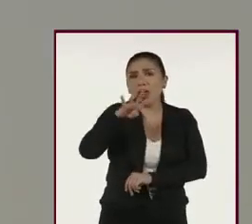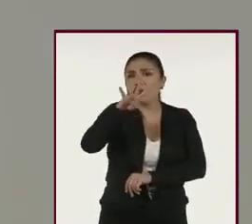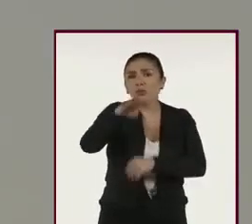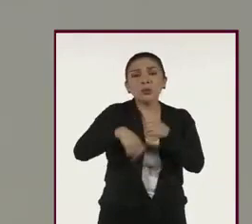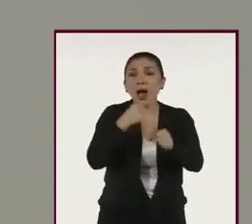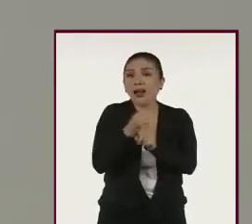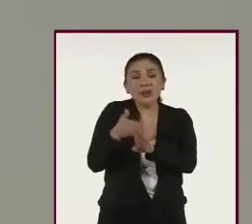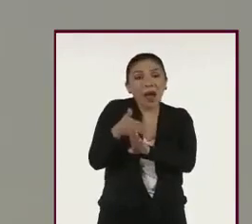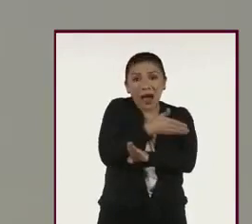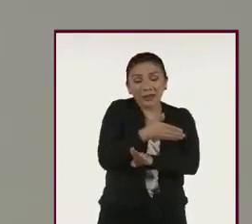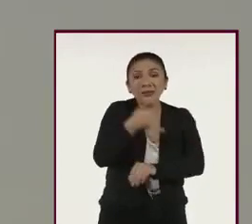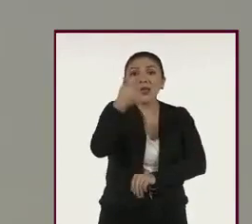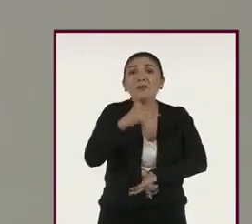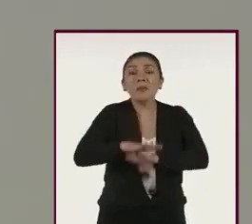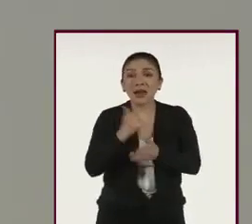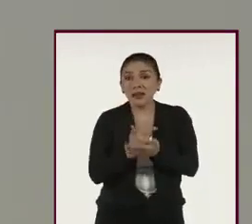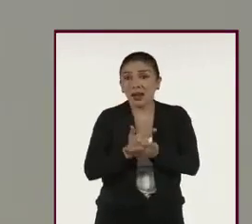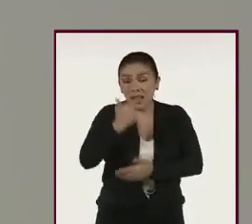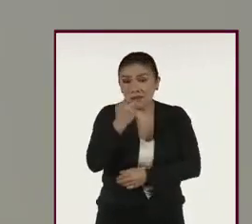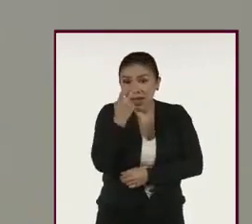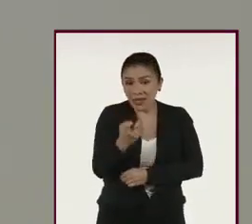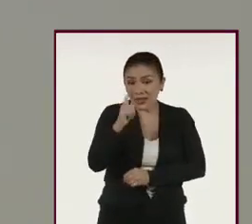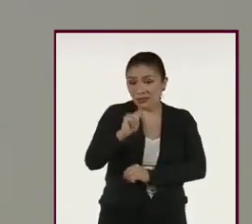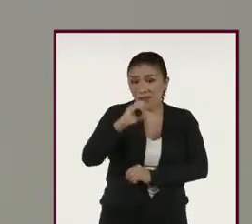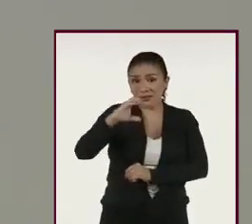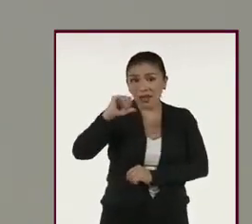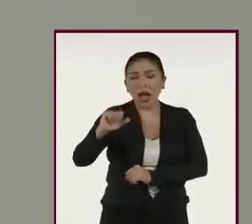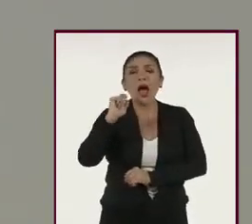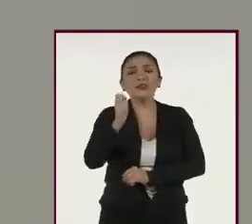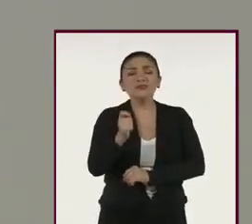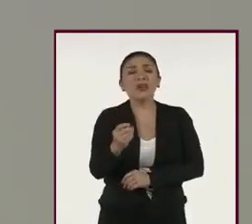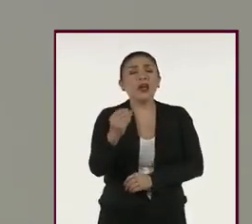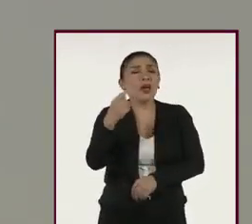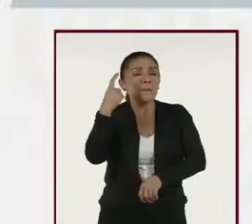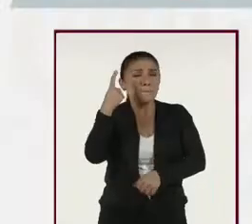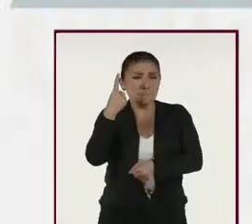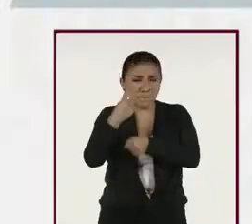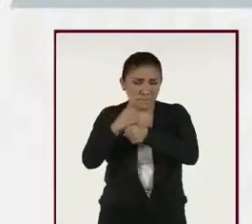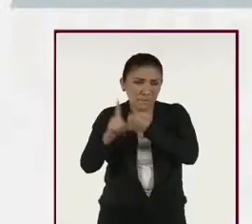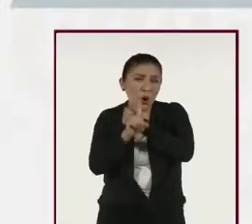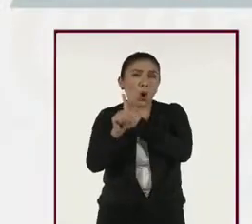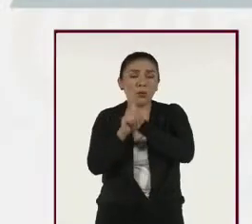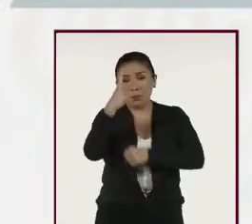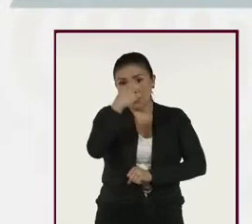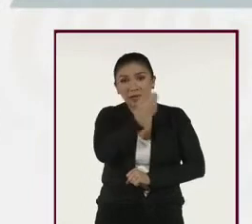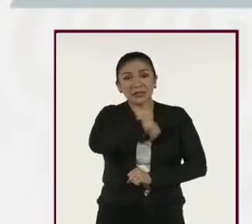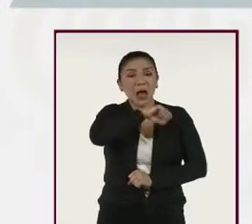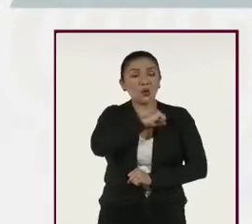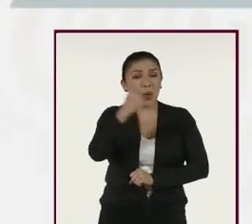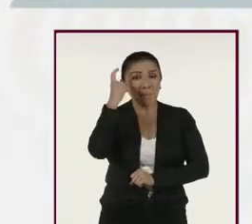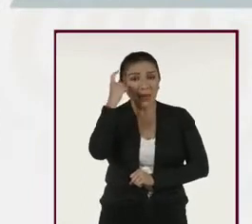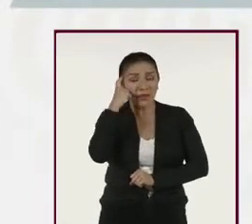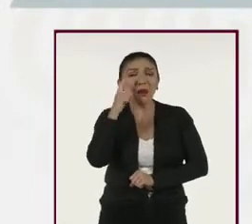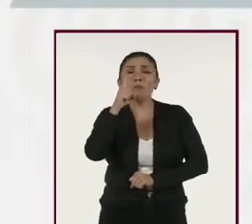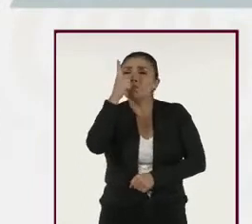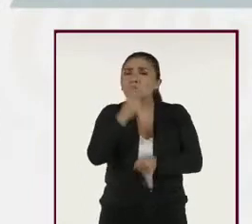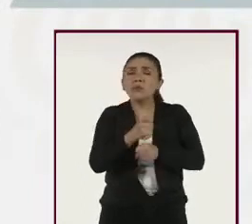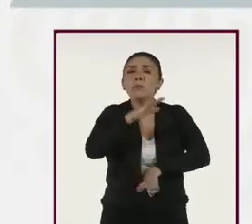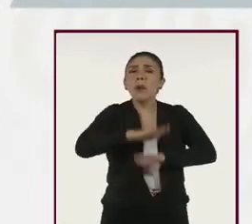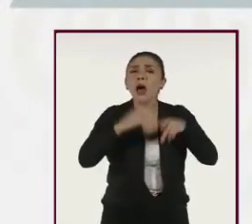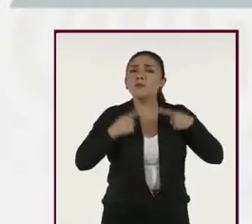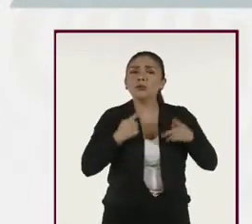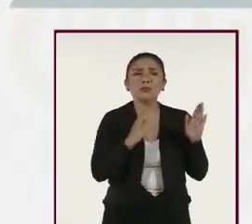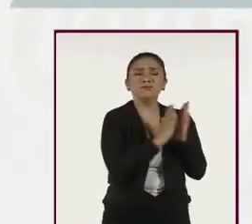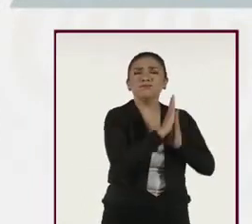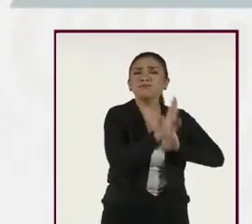Y algo muy grave es que los trastornos de alimentación son los padecimientos en salud mental que tienen una tasa de mortalidad más